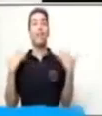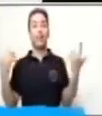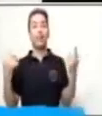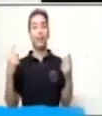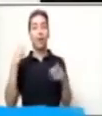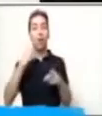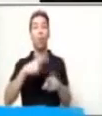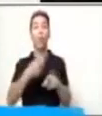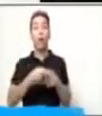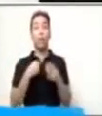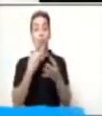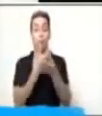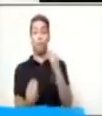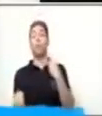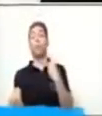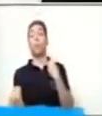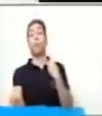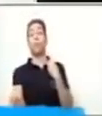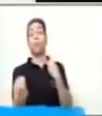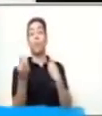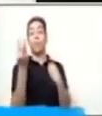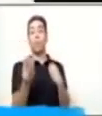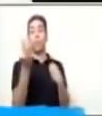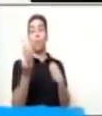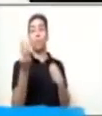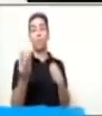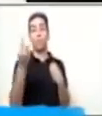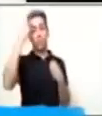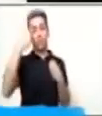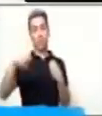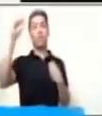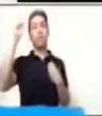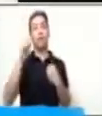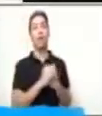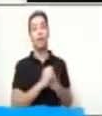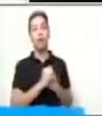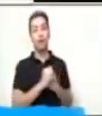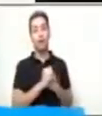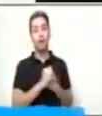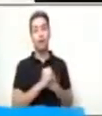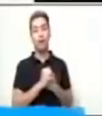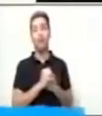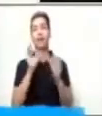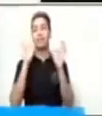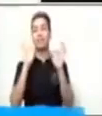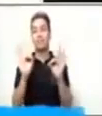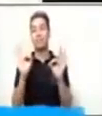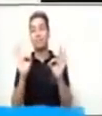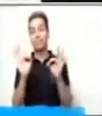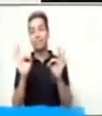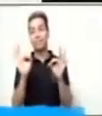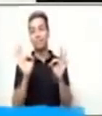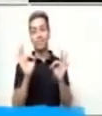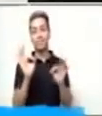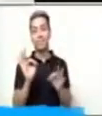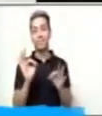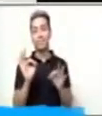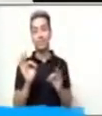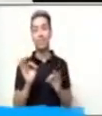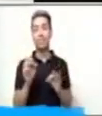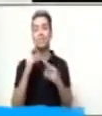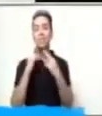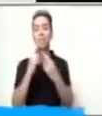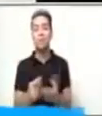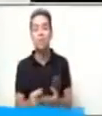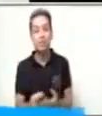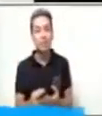pongo el huevo del día. Muy bien. Muy este caso, la